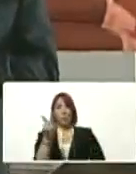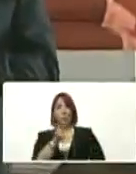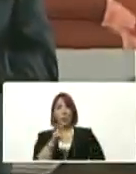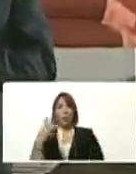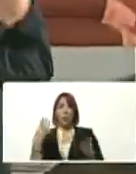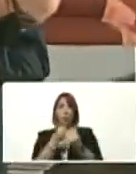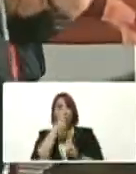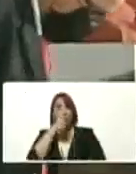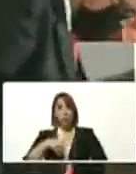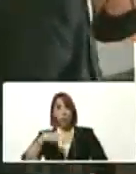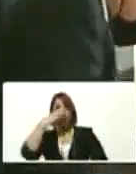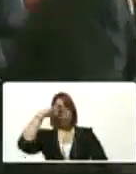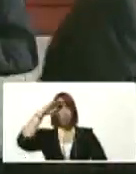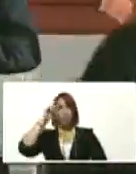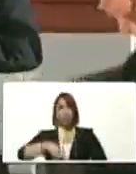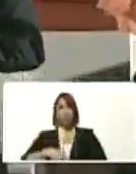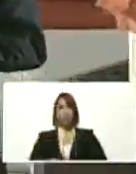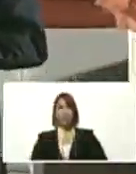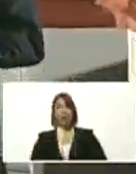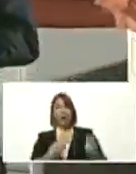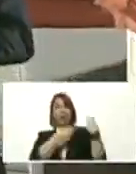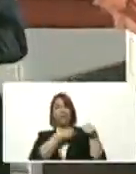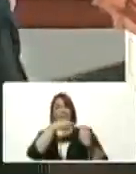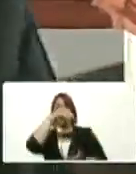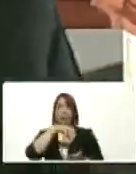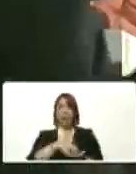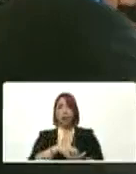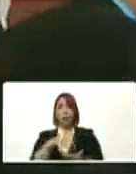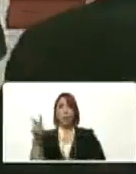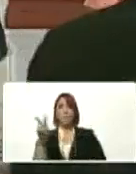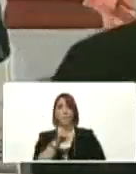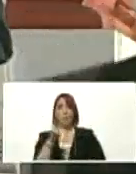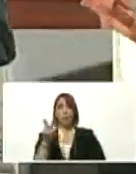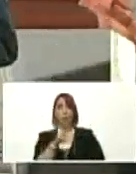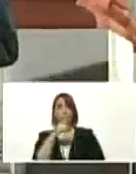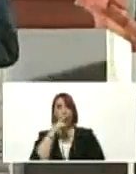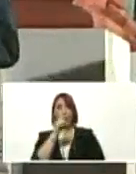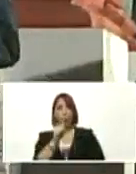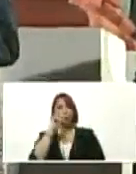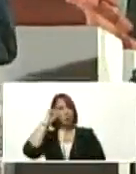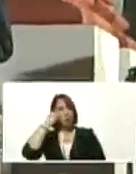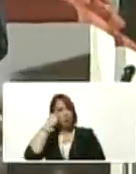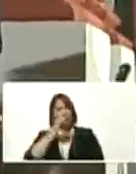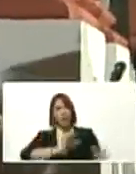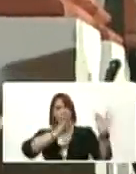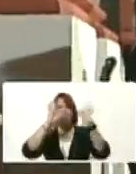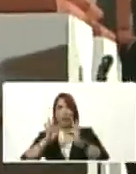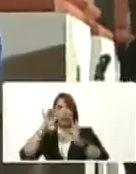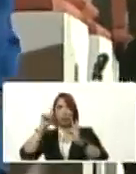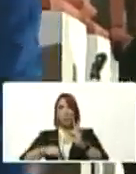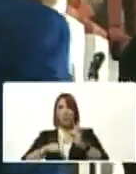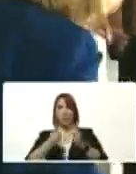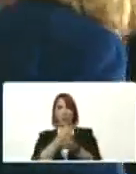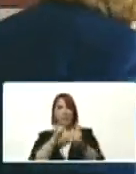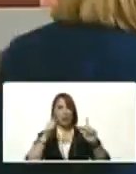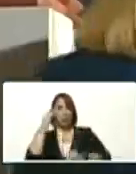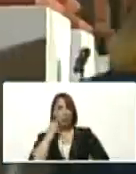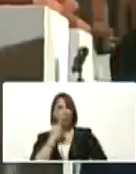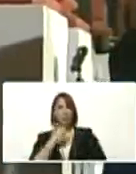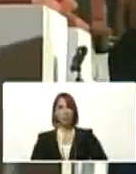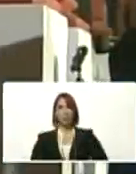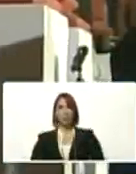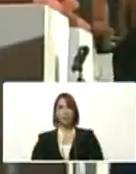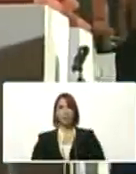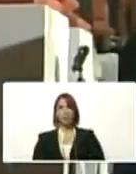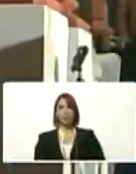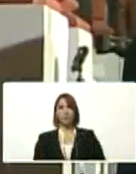de Cuba. Al tiempo, el jefe de Estado venezolano Nicolás Maduro recordaba el legado también del libertador Simón Bolívar,